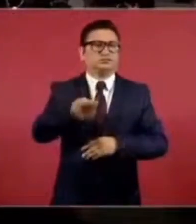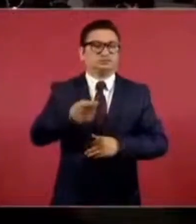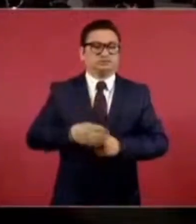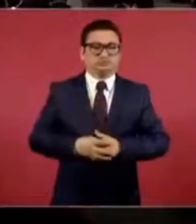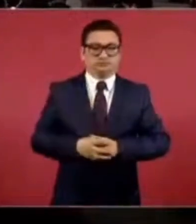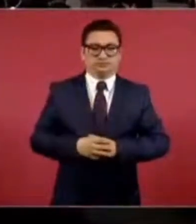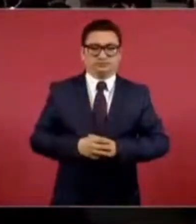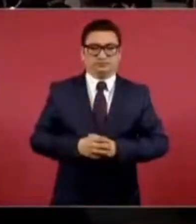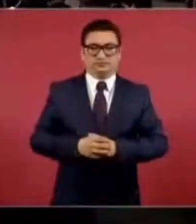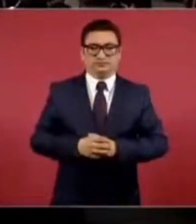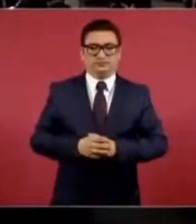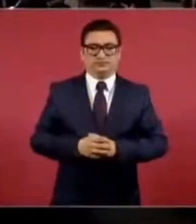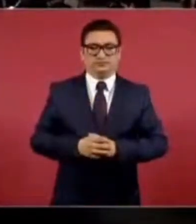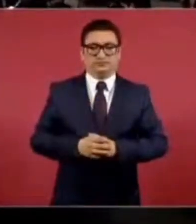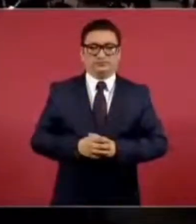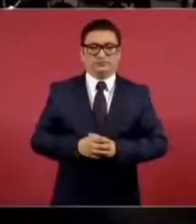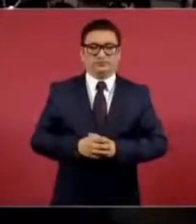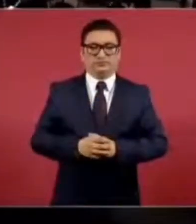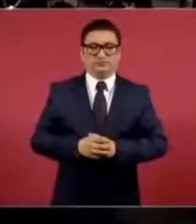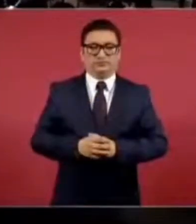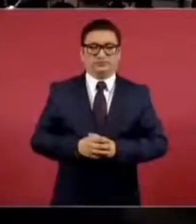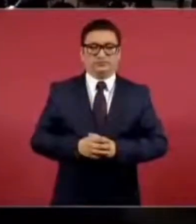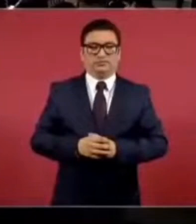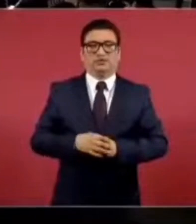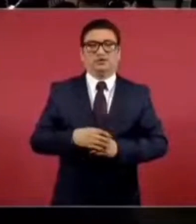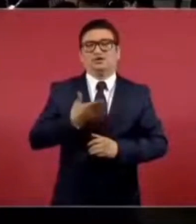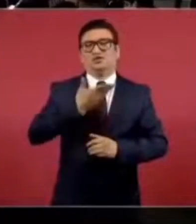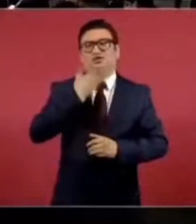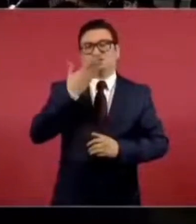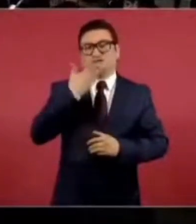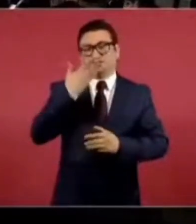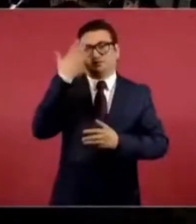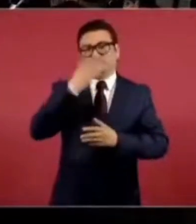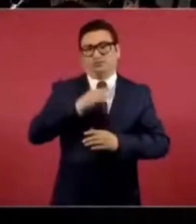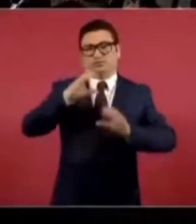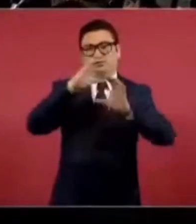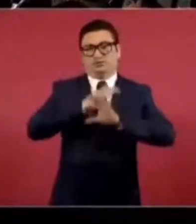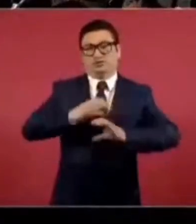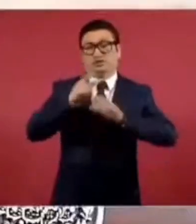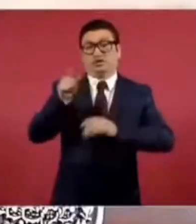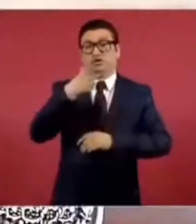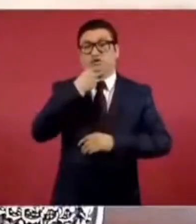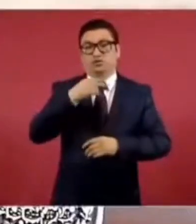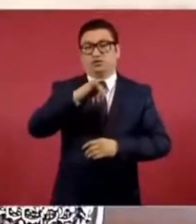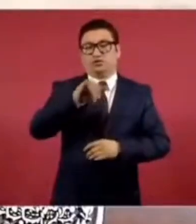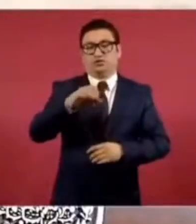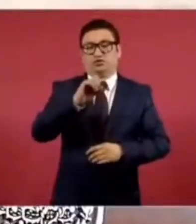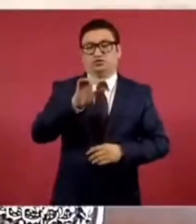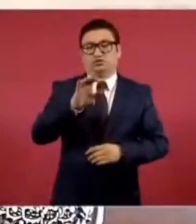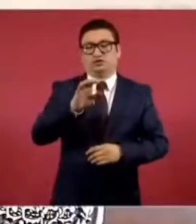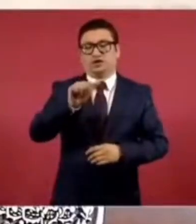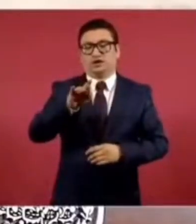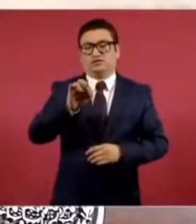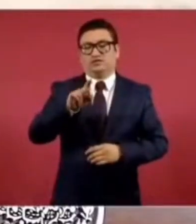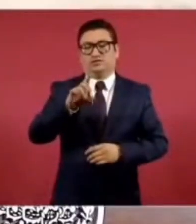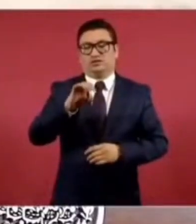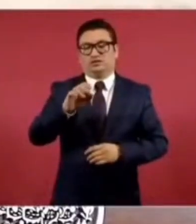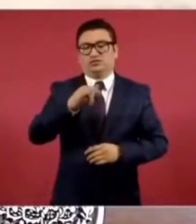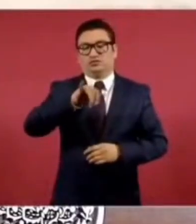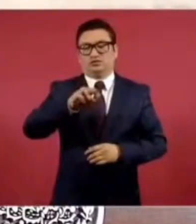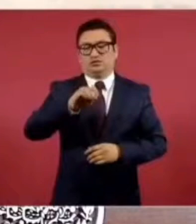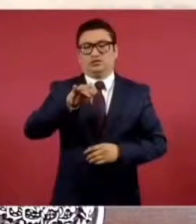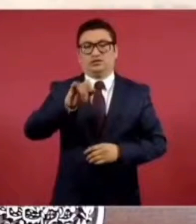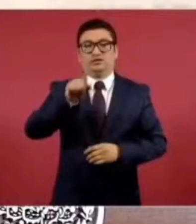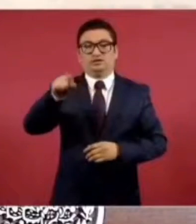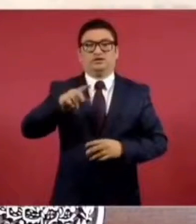es una composición de José Alfredo Jiménez y habla de la rumor Rosa y